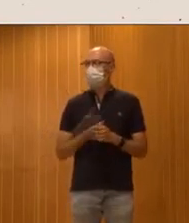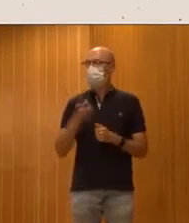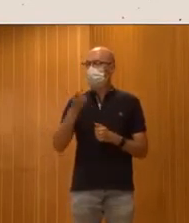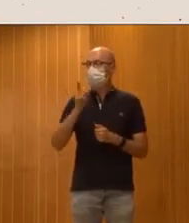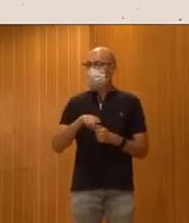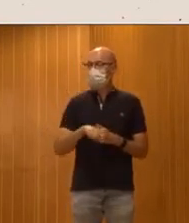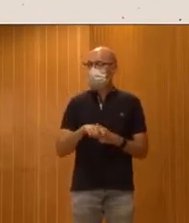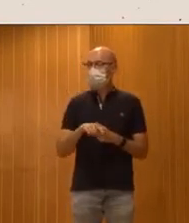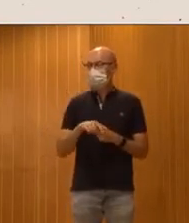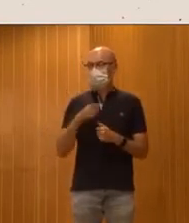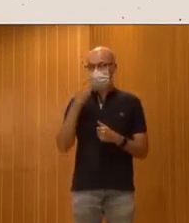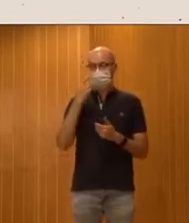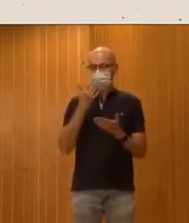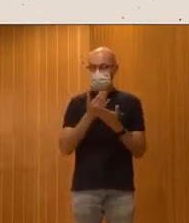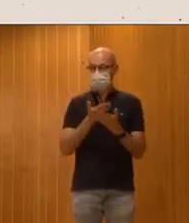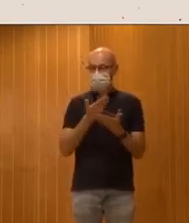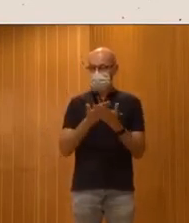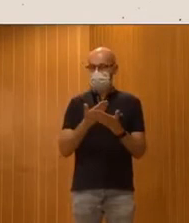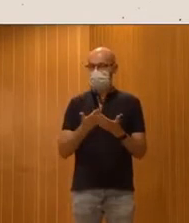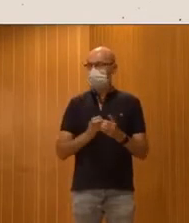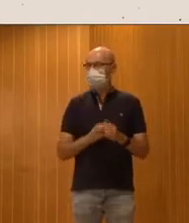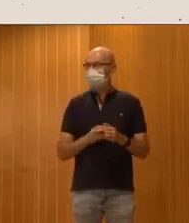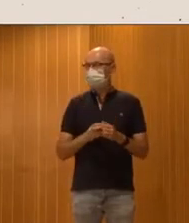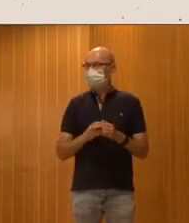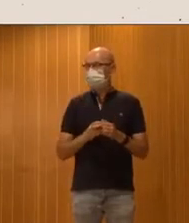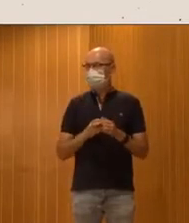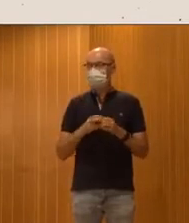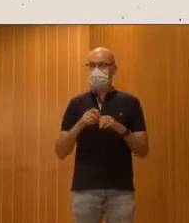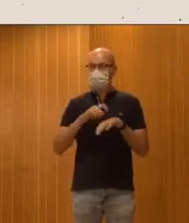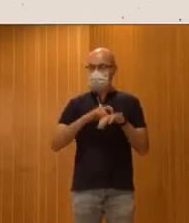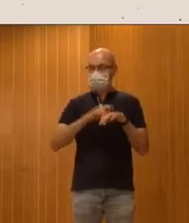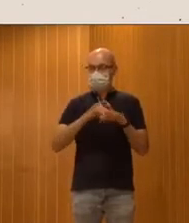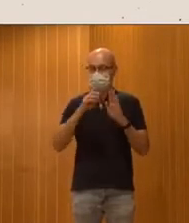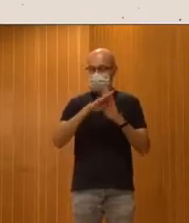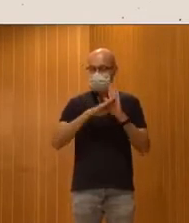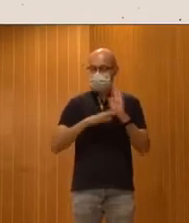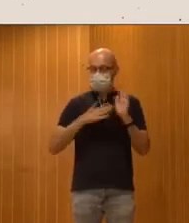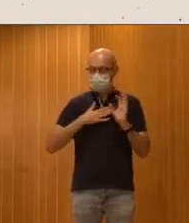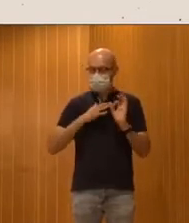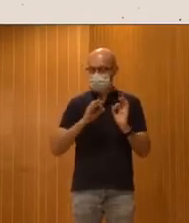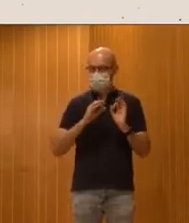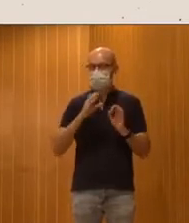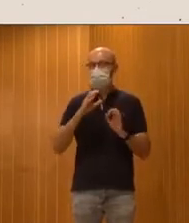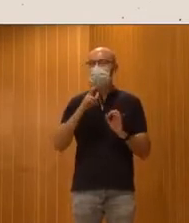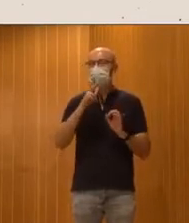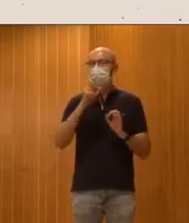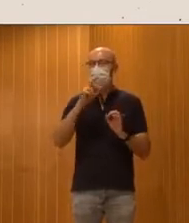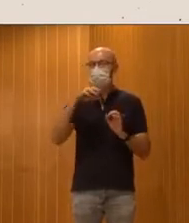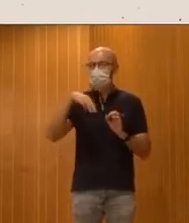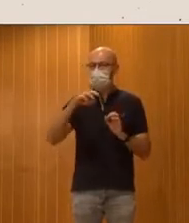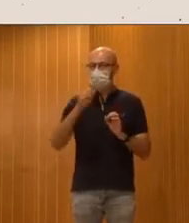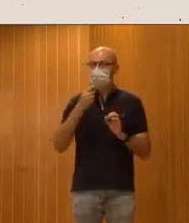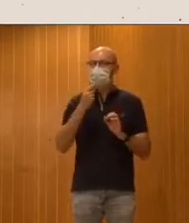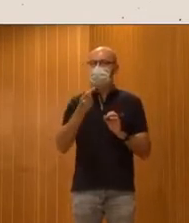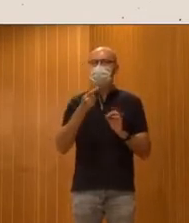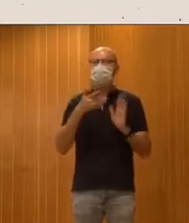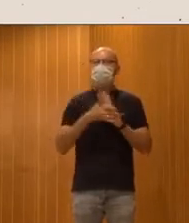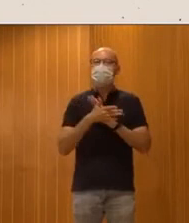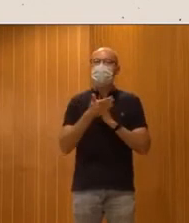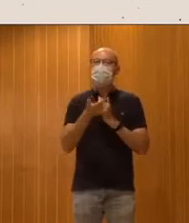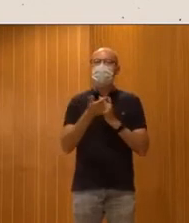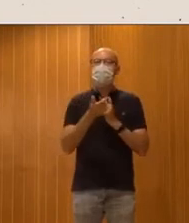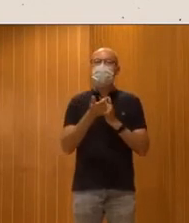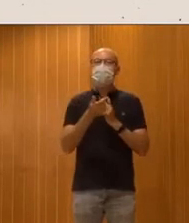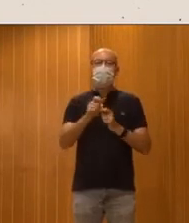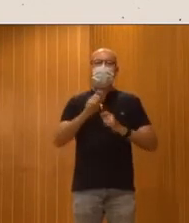en prensa la demostración de que la aplicación de los criterios CROM no aumenta la